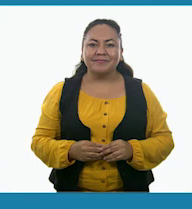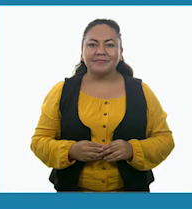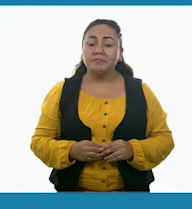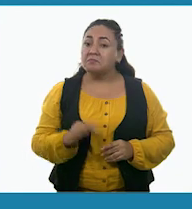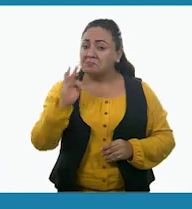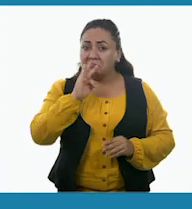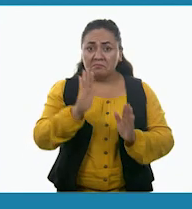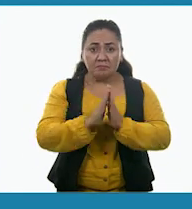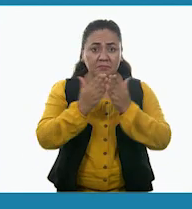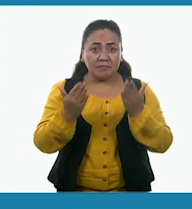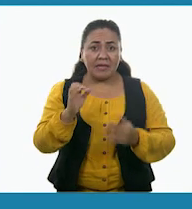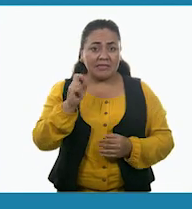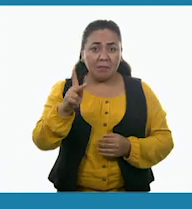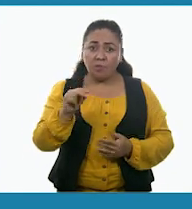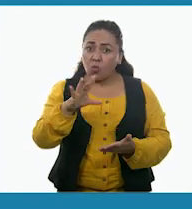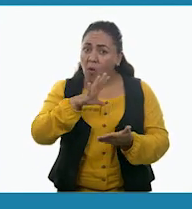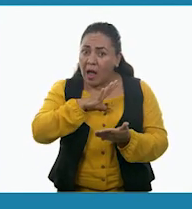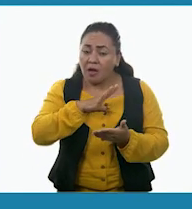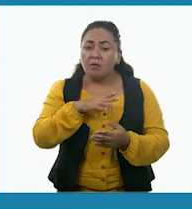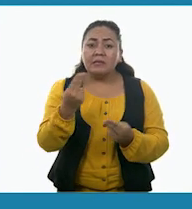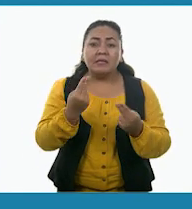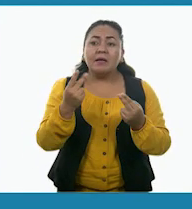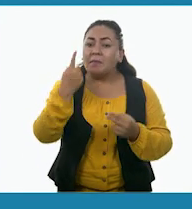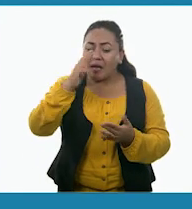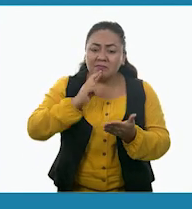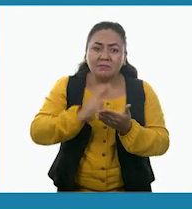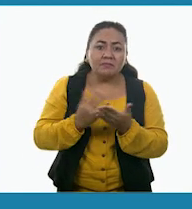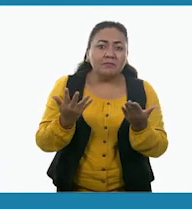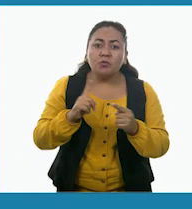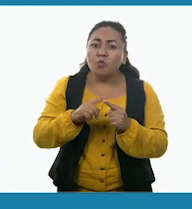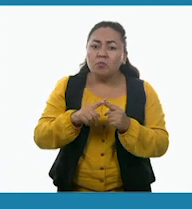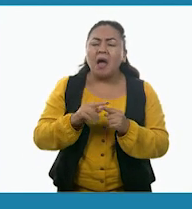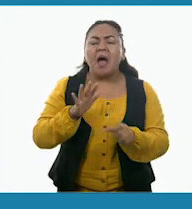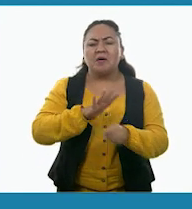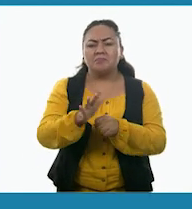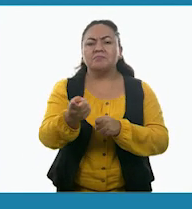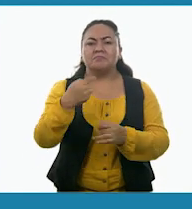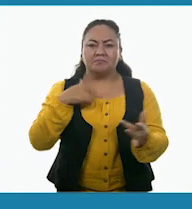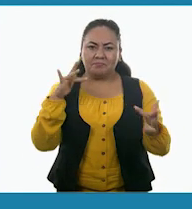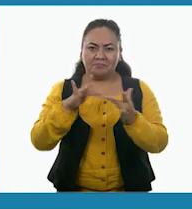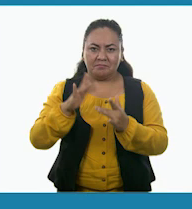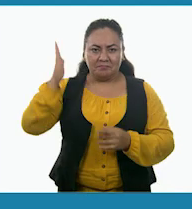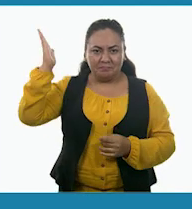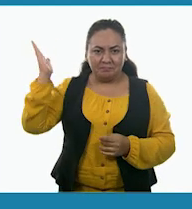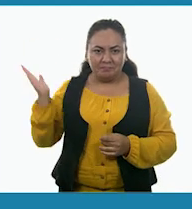Si no tienes el libro de texto o necesitas ayuda para resolver tus dudas, contáctanos.